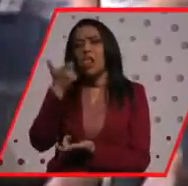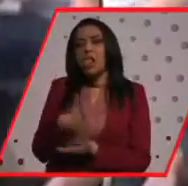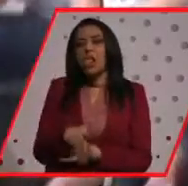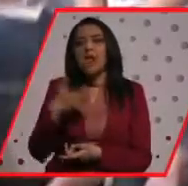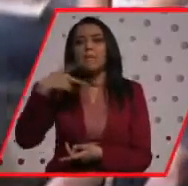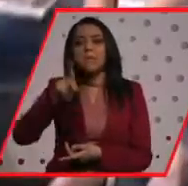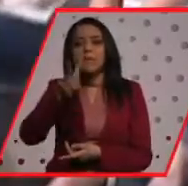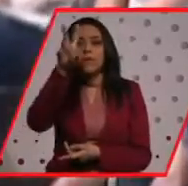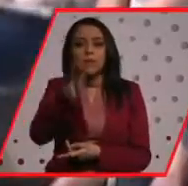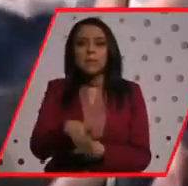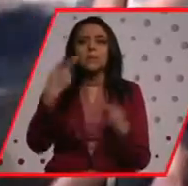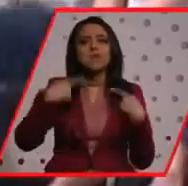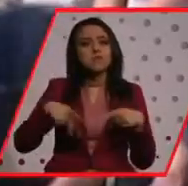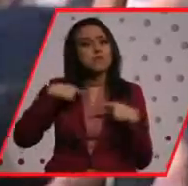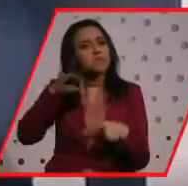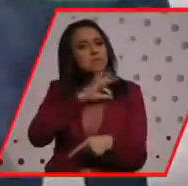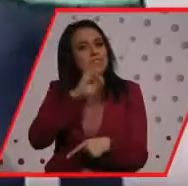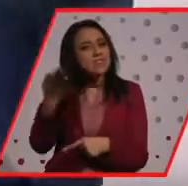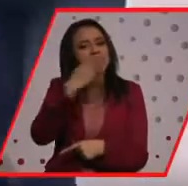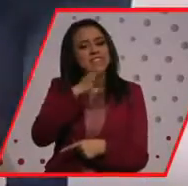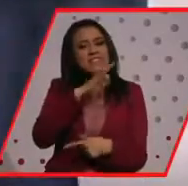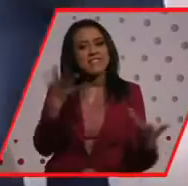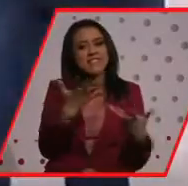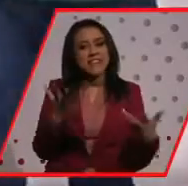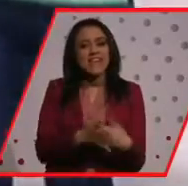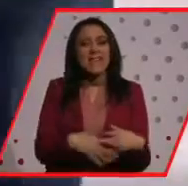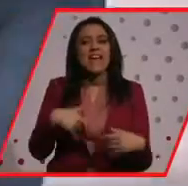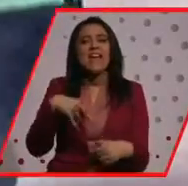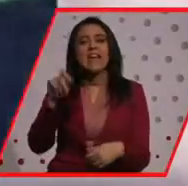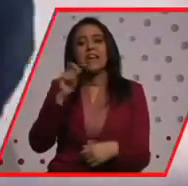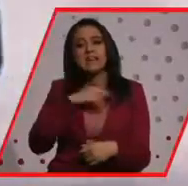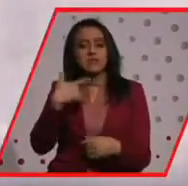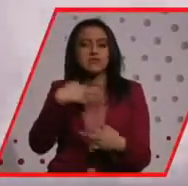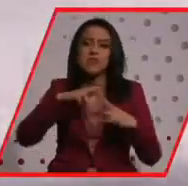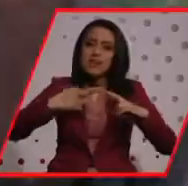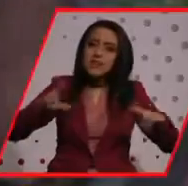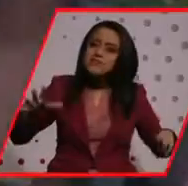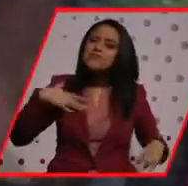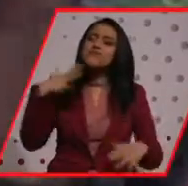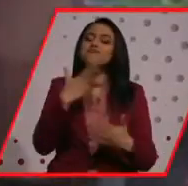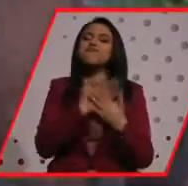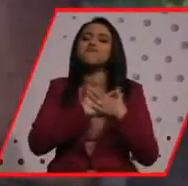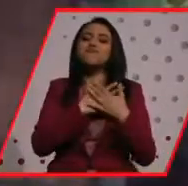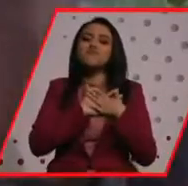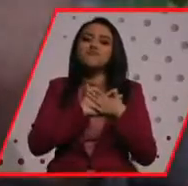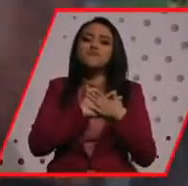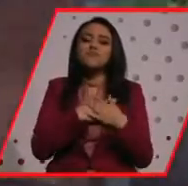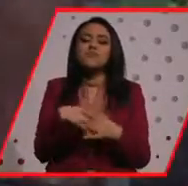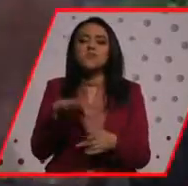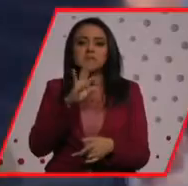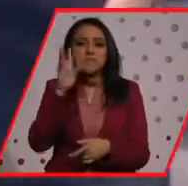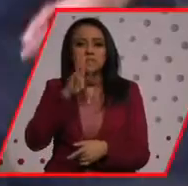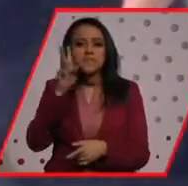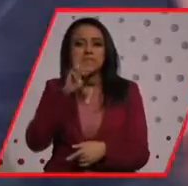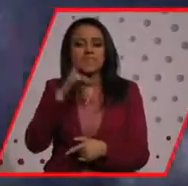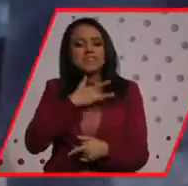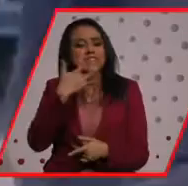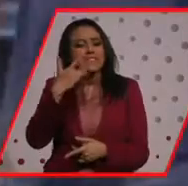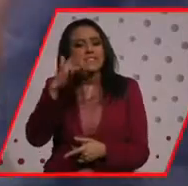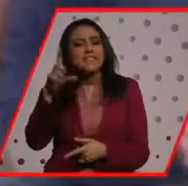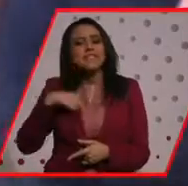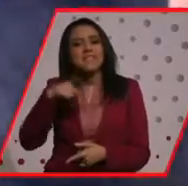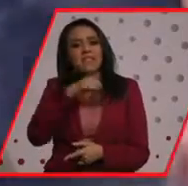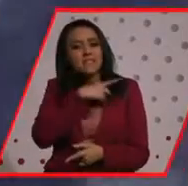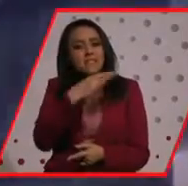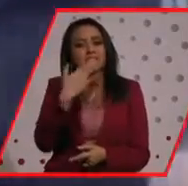que millones aún lo festejan. De amistades surgen relaciones amorosas y superado el enamoramiento, el reto consiste